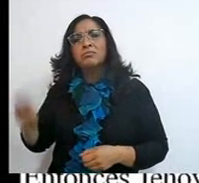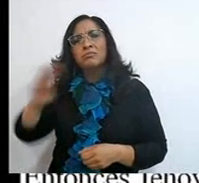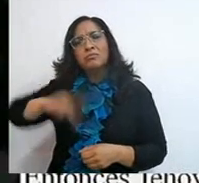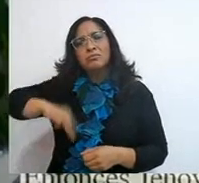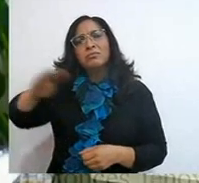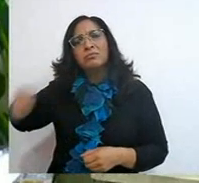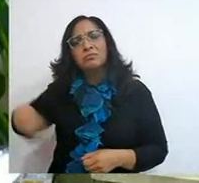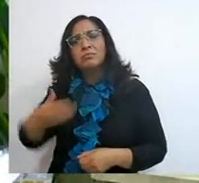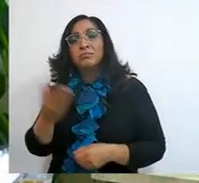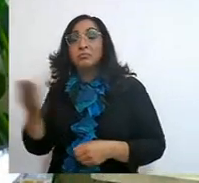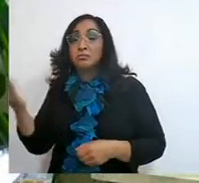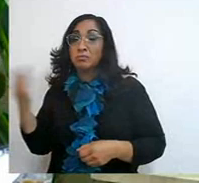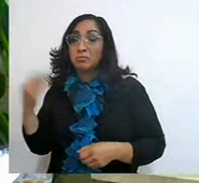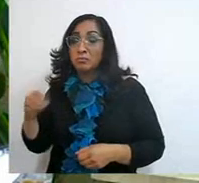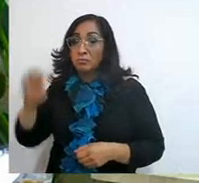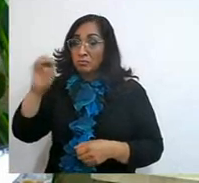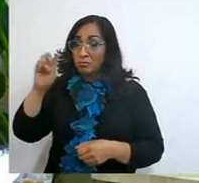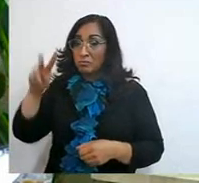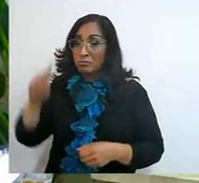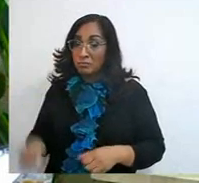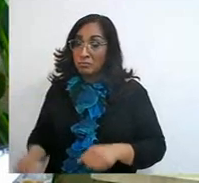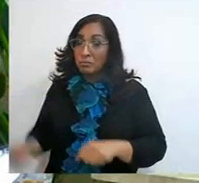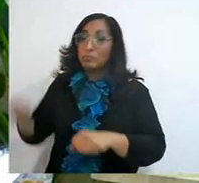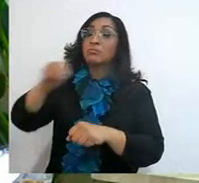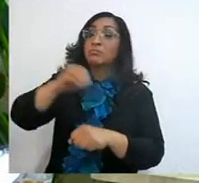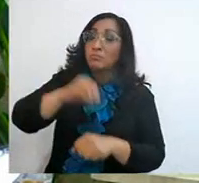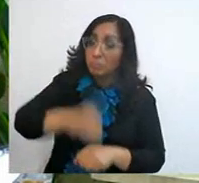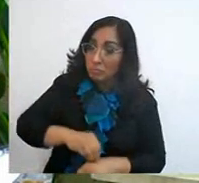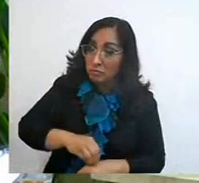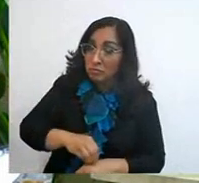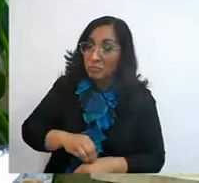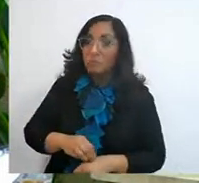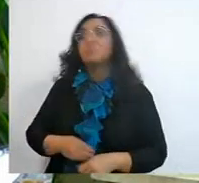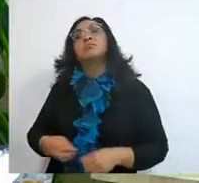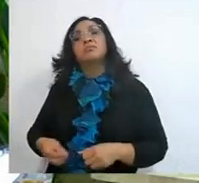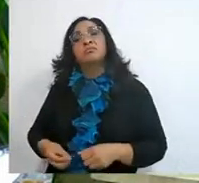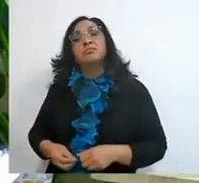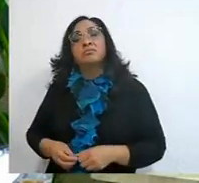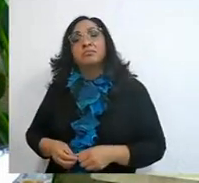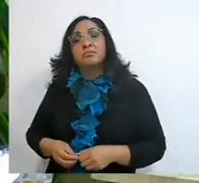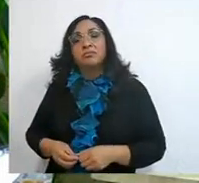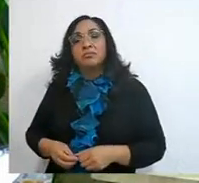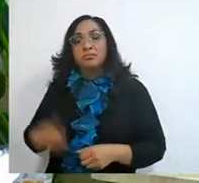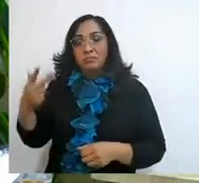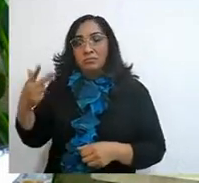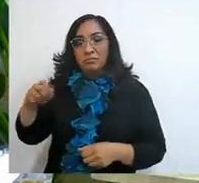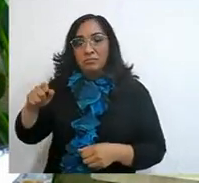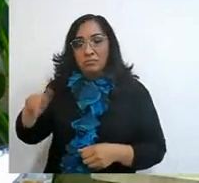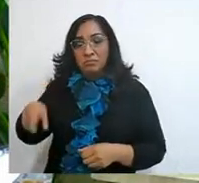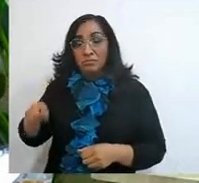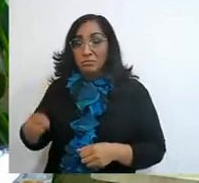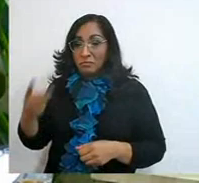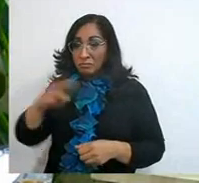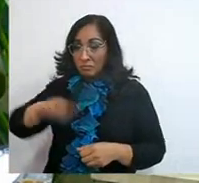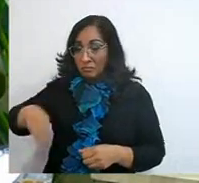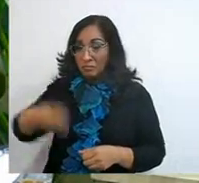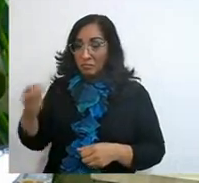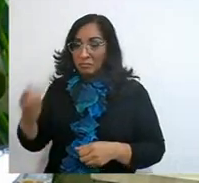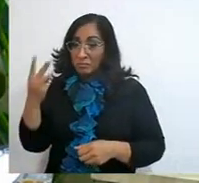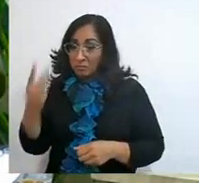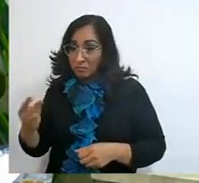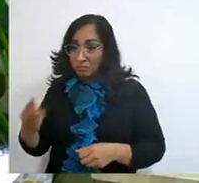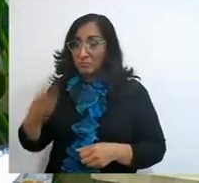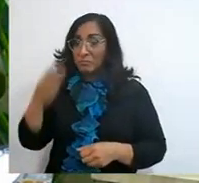morirás. Y Eva le añade a la ordenanza de Dios, ahí mismo en Génesis 3, verso